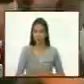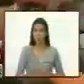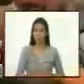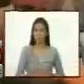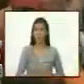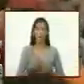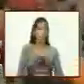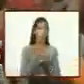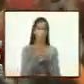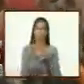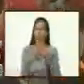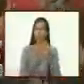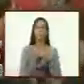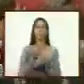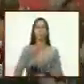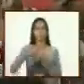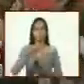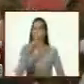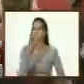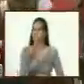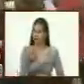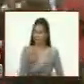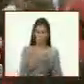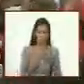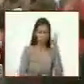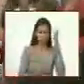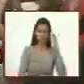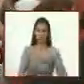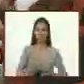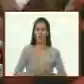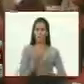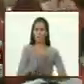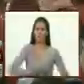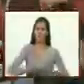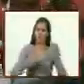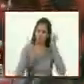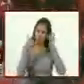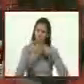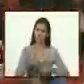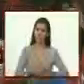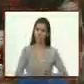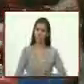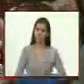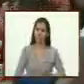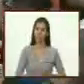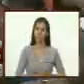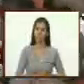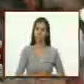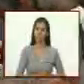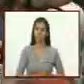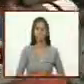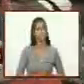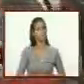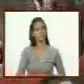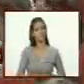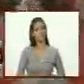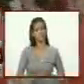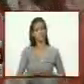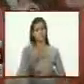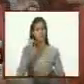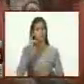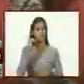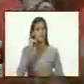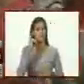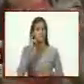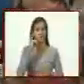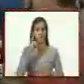los logros que ha hecho esta revolución bolivariana. El presidente de la República se merece el mejor de los aplausos, la mejor de las celebraciones, porque